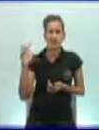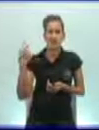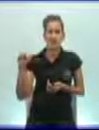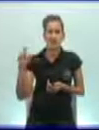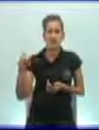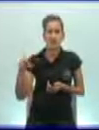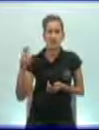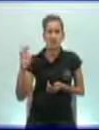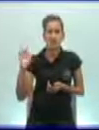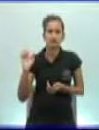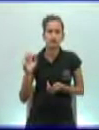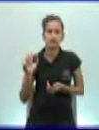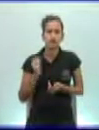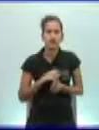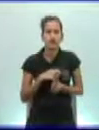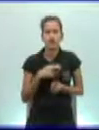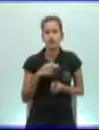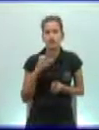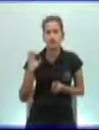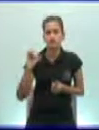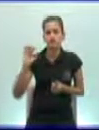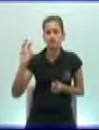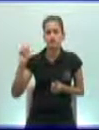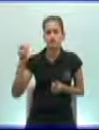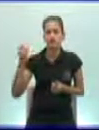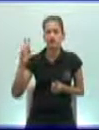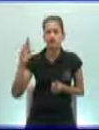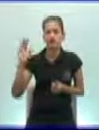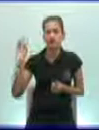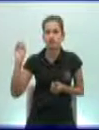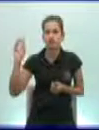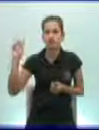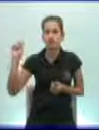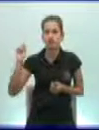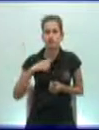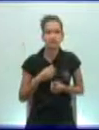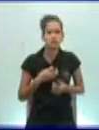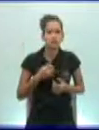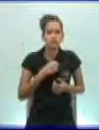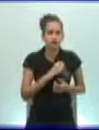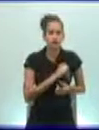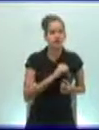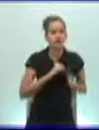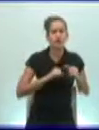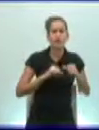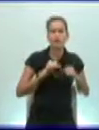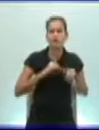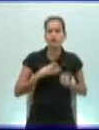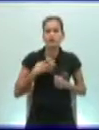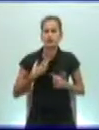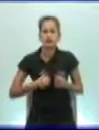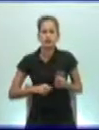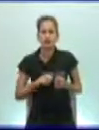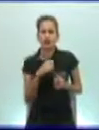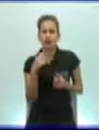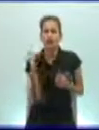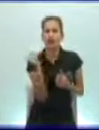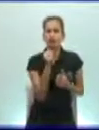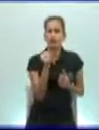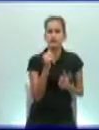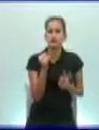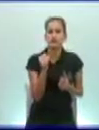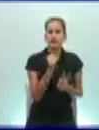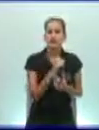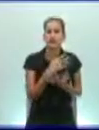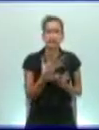se enamoraban, tenían hijos, cantaban las canciones de su tierra africana y era como si nunca hubieran sido